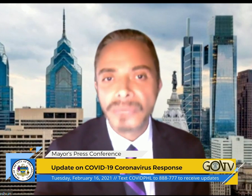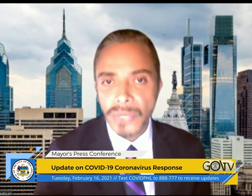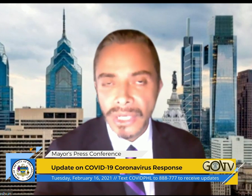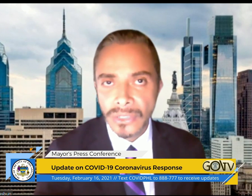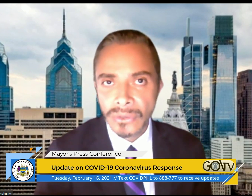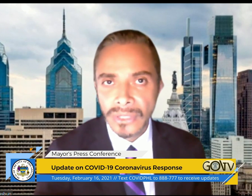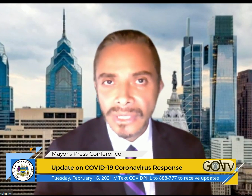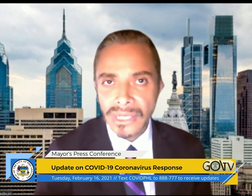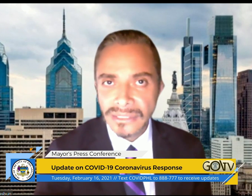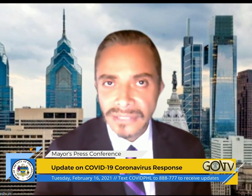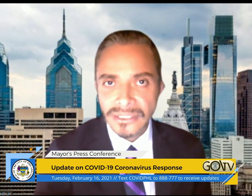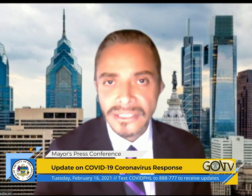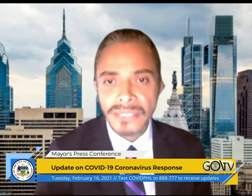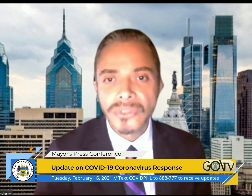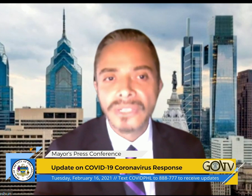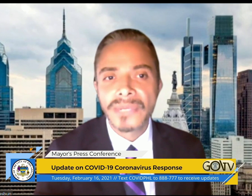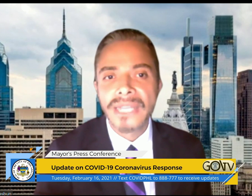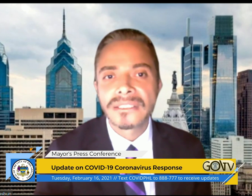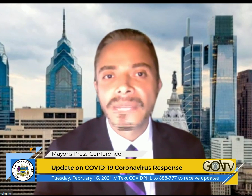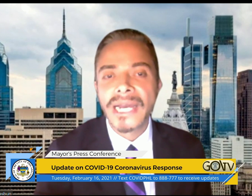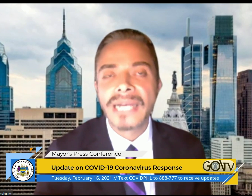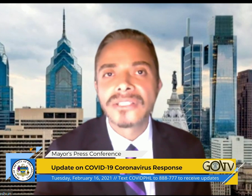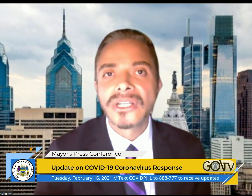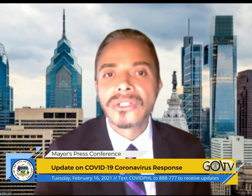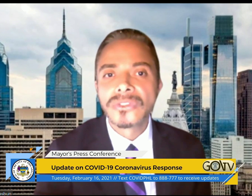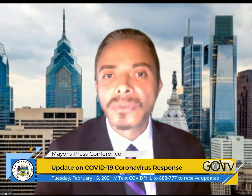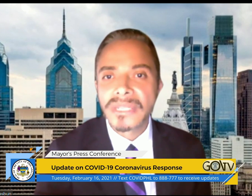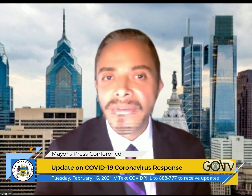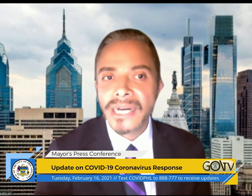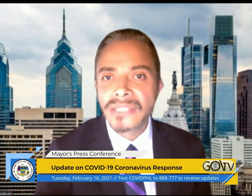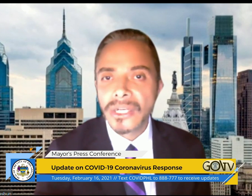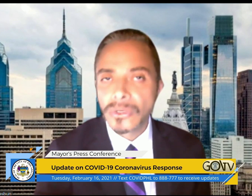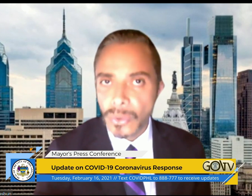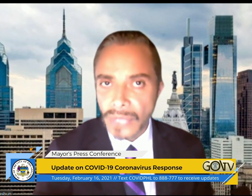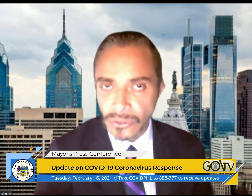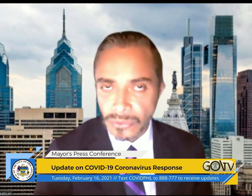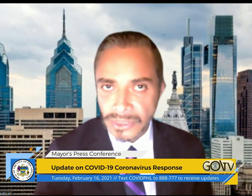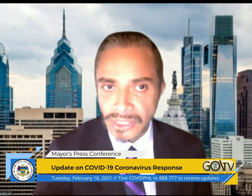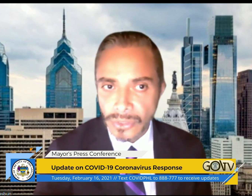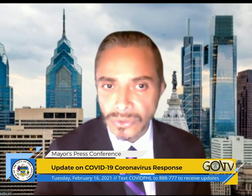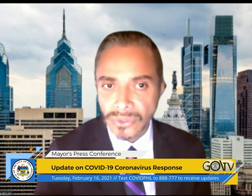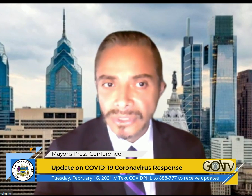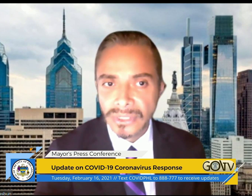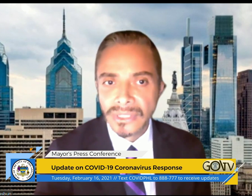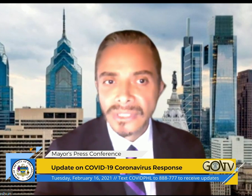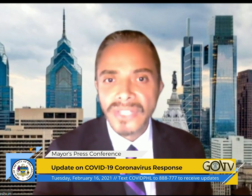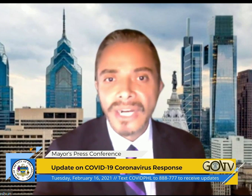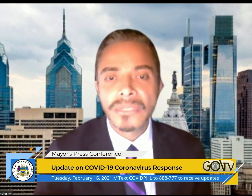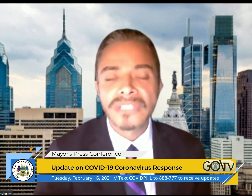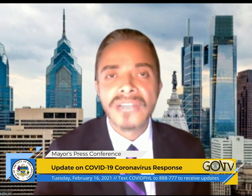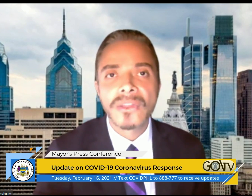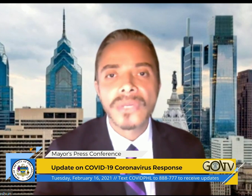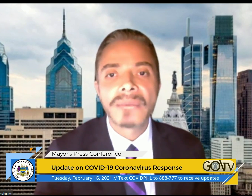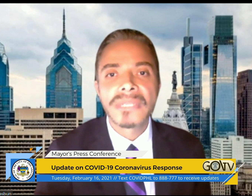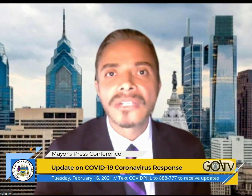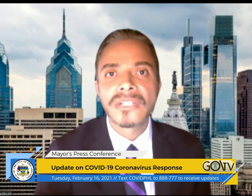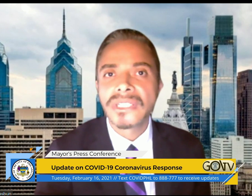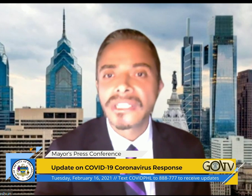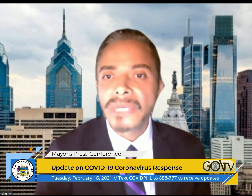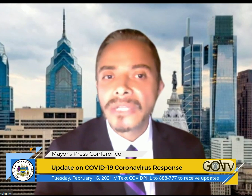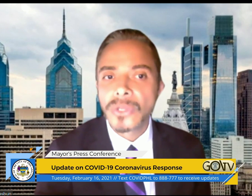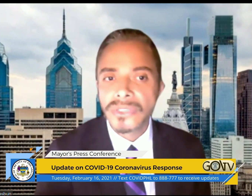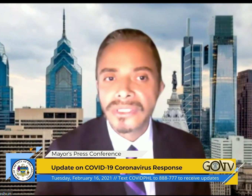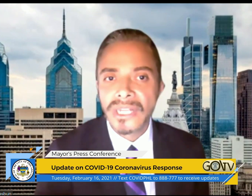continúan disminuyendo y las tasas de positividad semanales son más bajas que en los condados vecinos. Se han administrado ya más